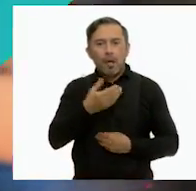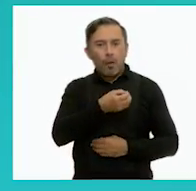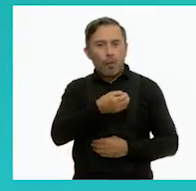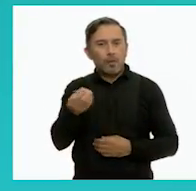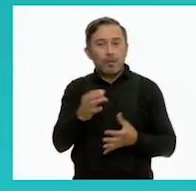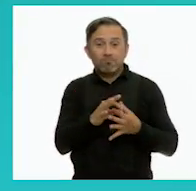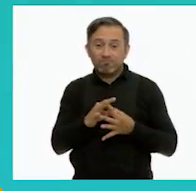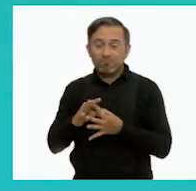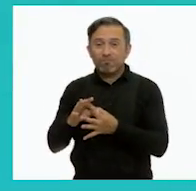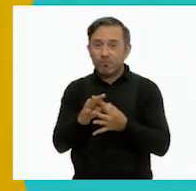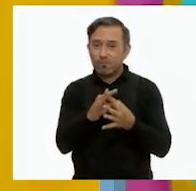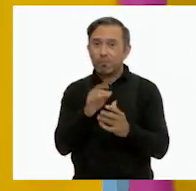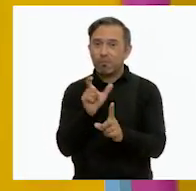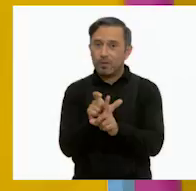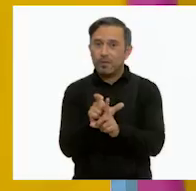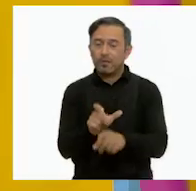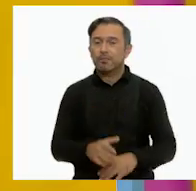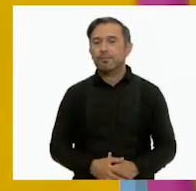protegidos.